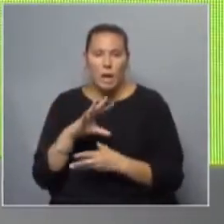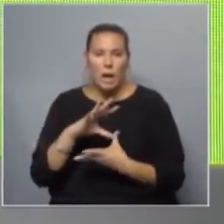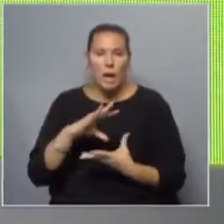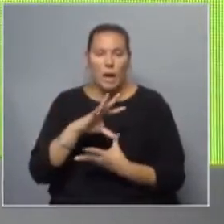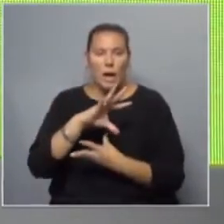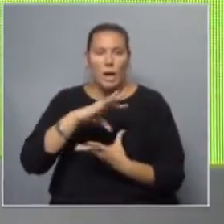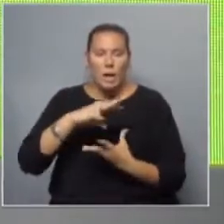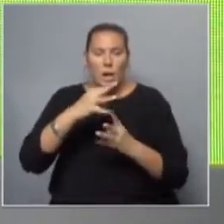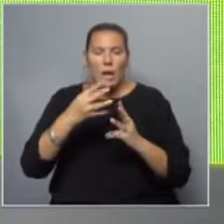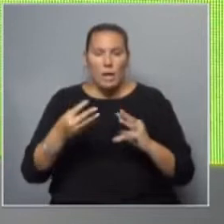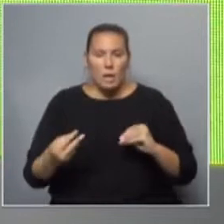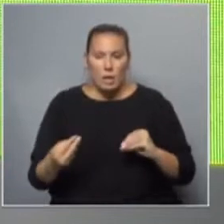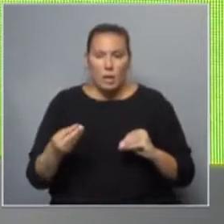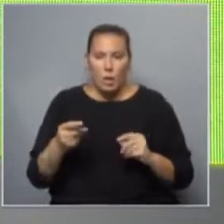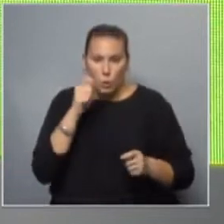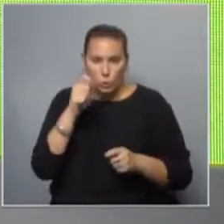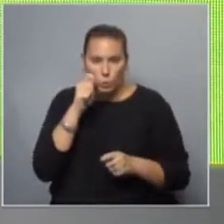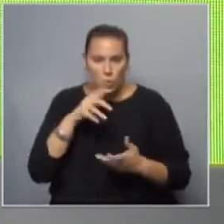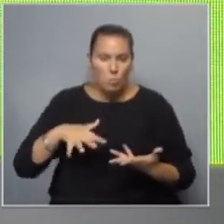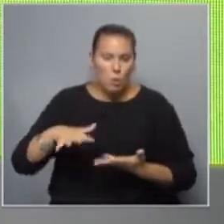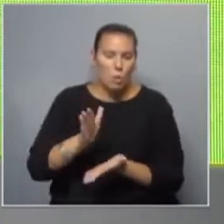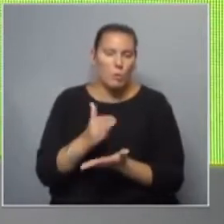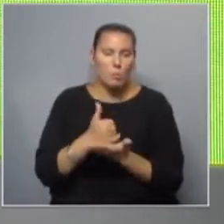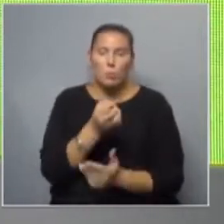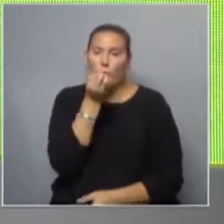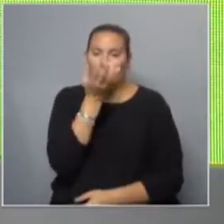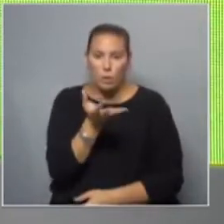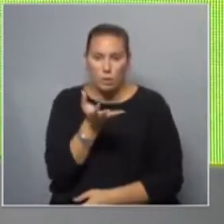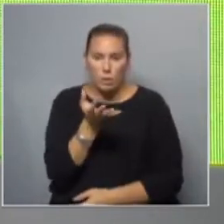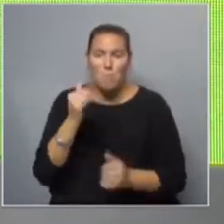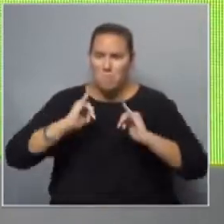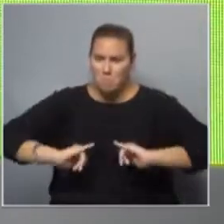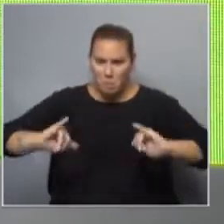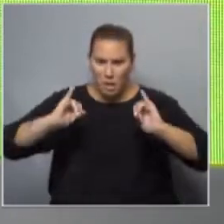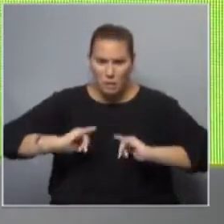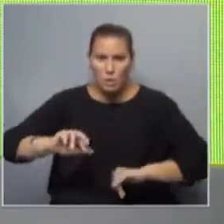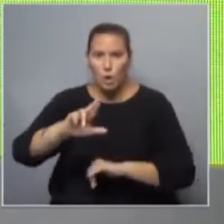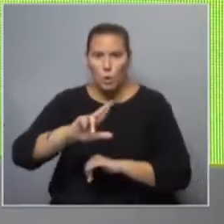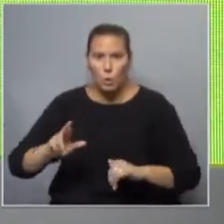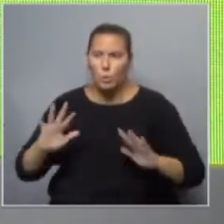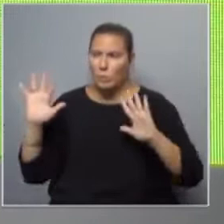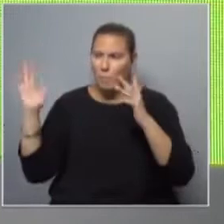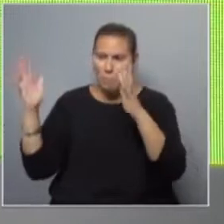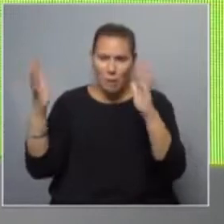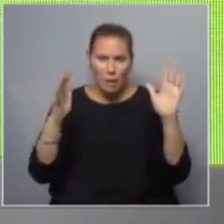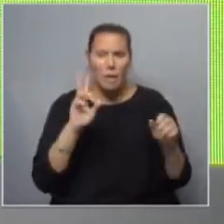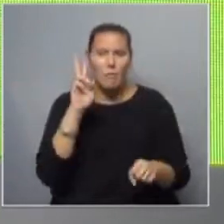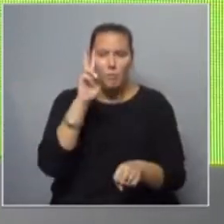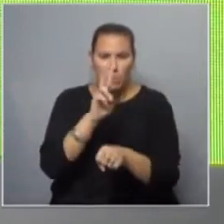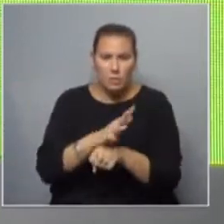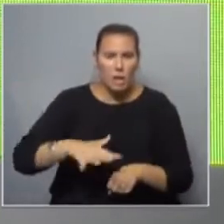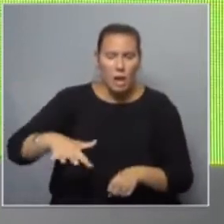del geoturismo, que se hace en el departamento de Flores. Hay paseos por la ruta de los parques, hay visitas al